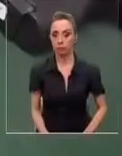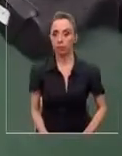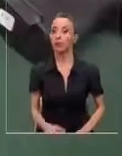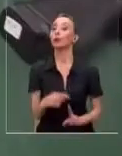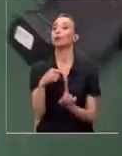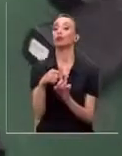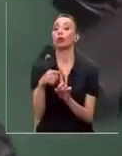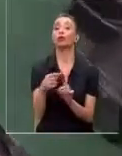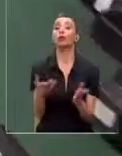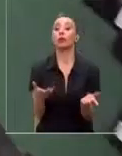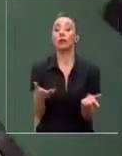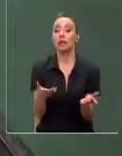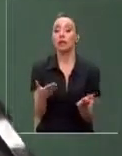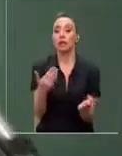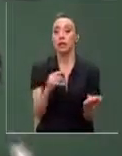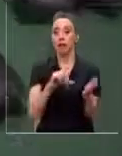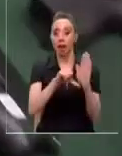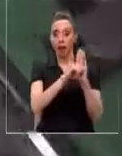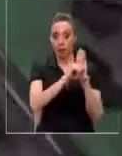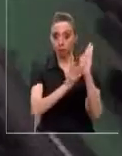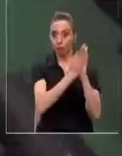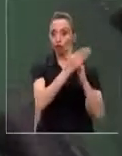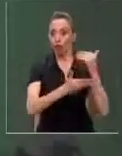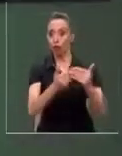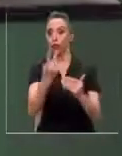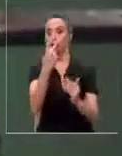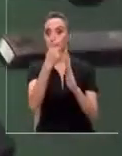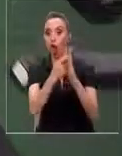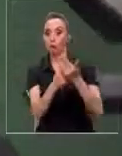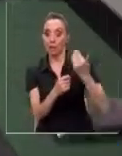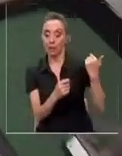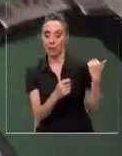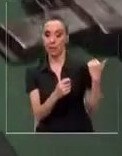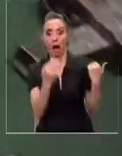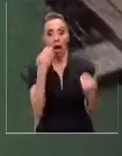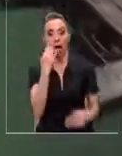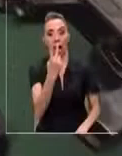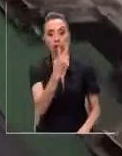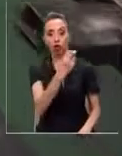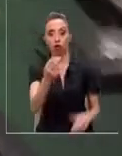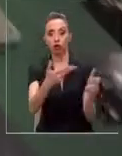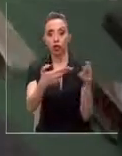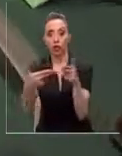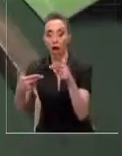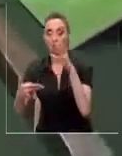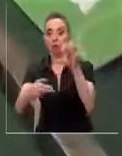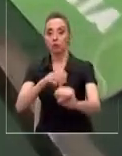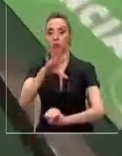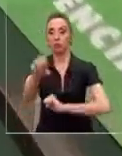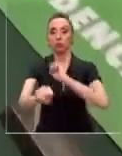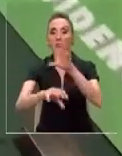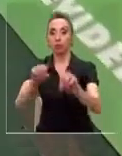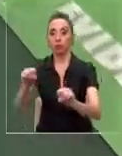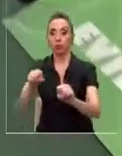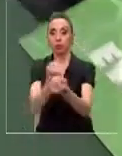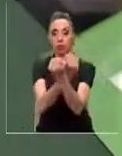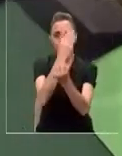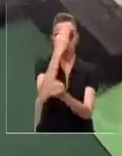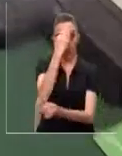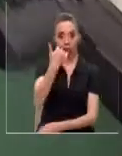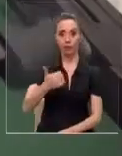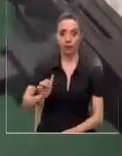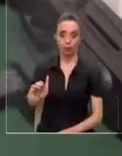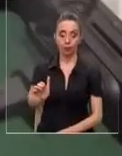Lo positivo es que a 2 meses de entrar en vigencia la nueva ley, casi 200 armas han sido incautadas entre ambas